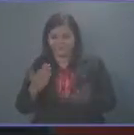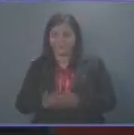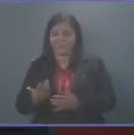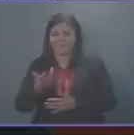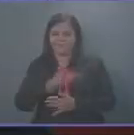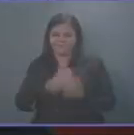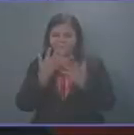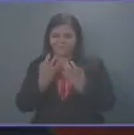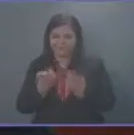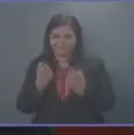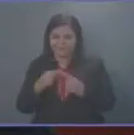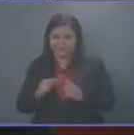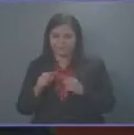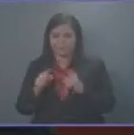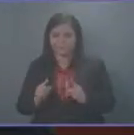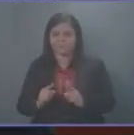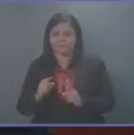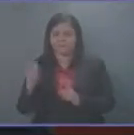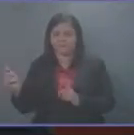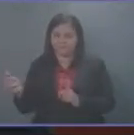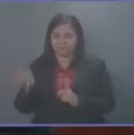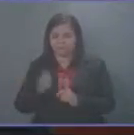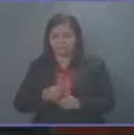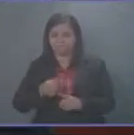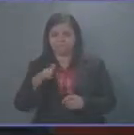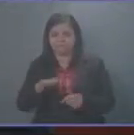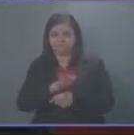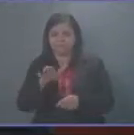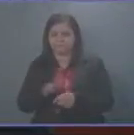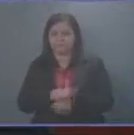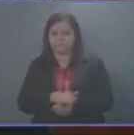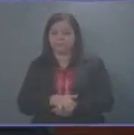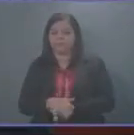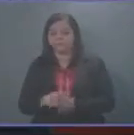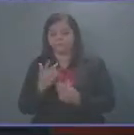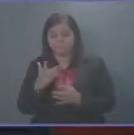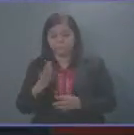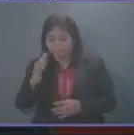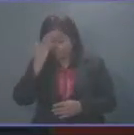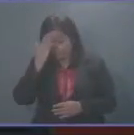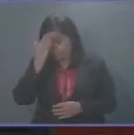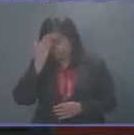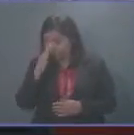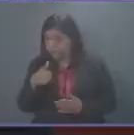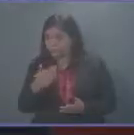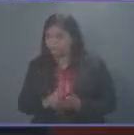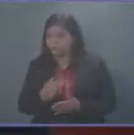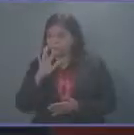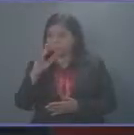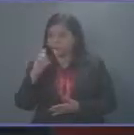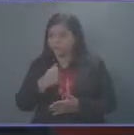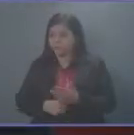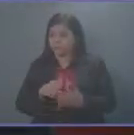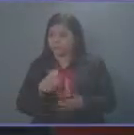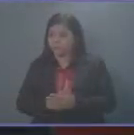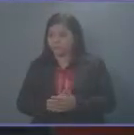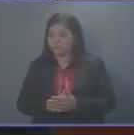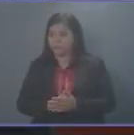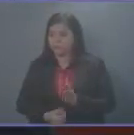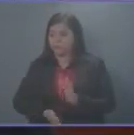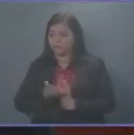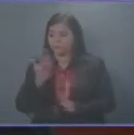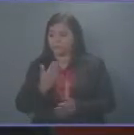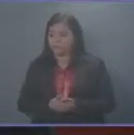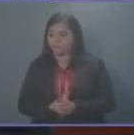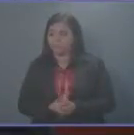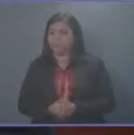para mantener esa inversión requerida, y como reconocimiento a ese esfuerzo y como incentivo adicional